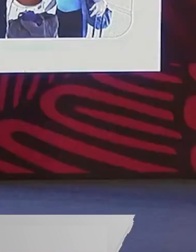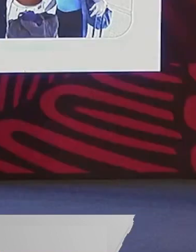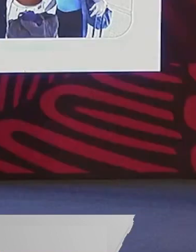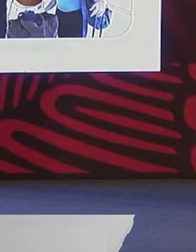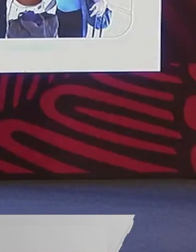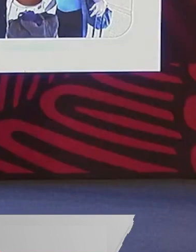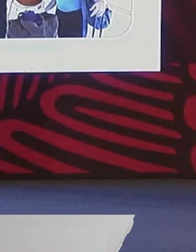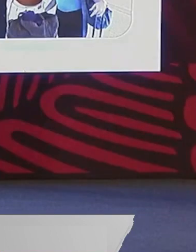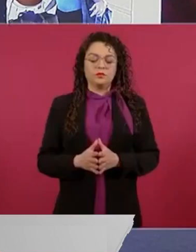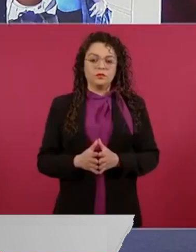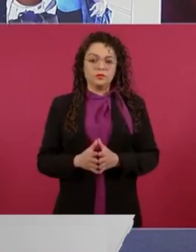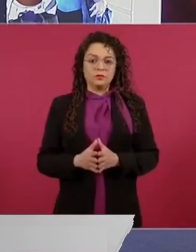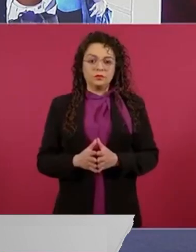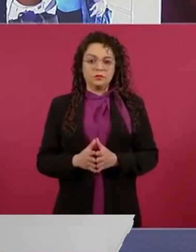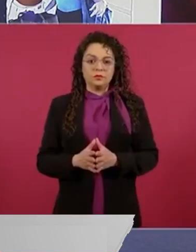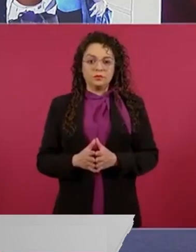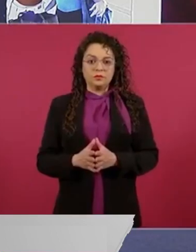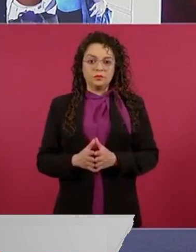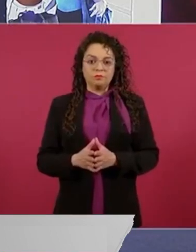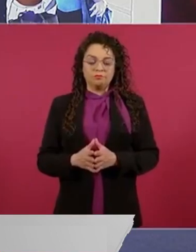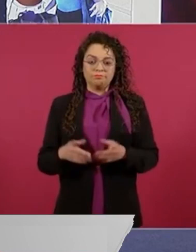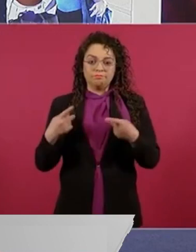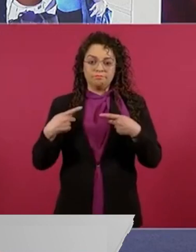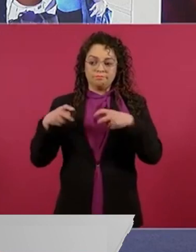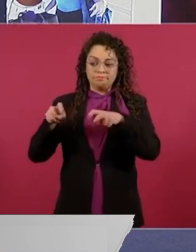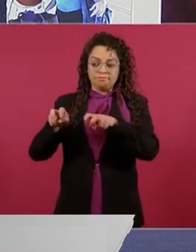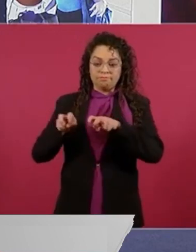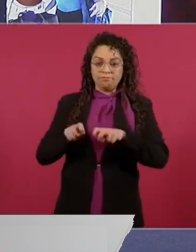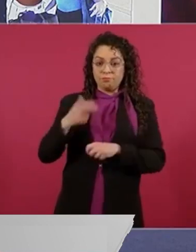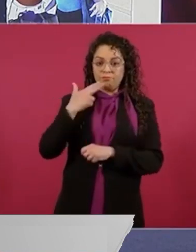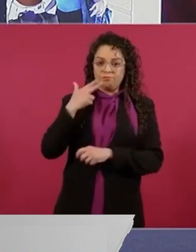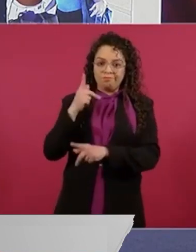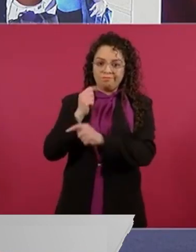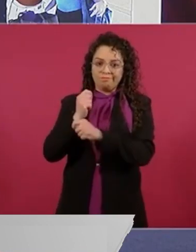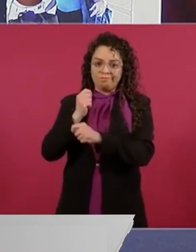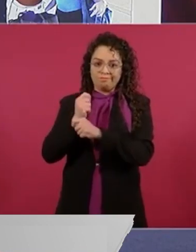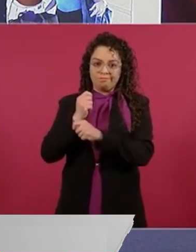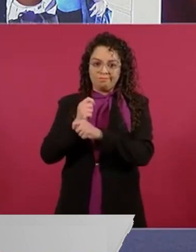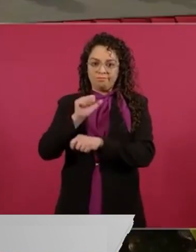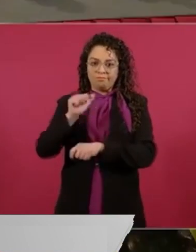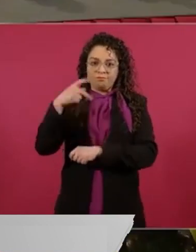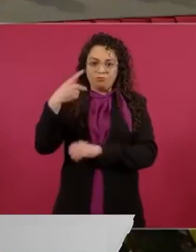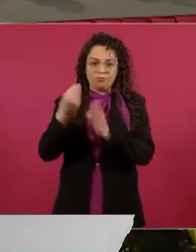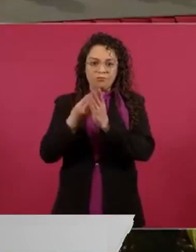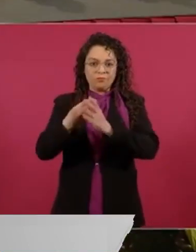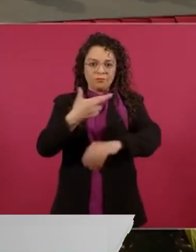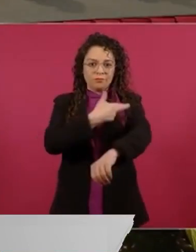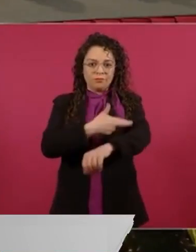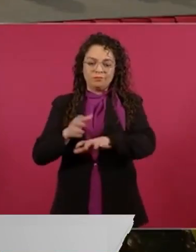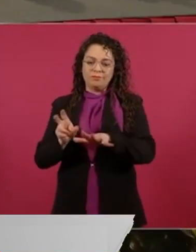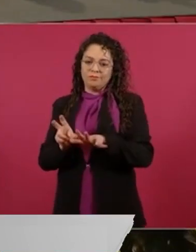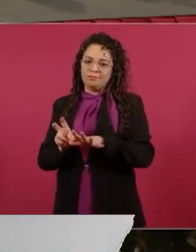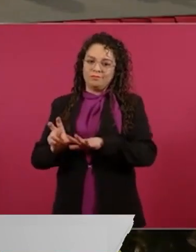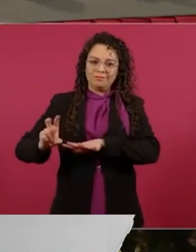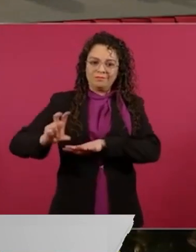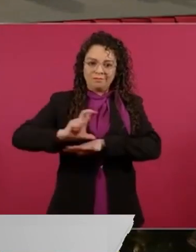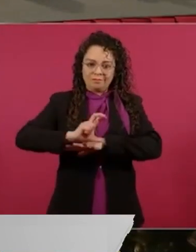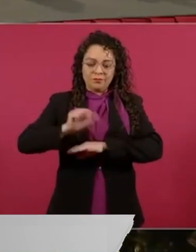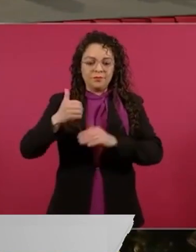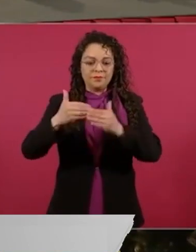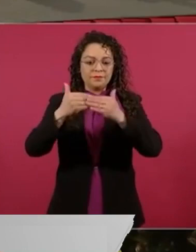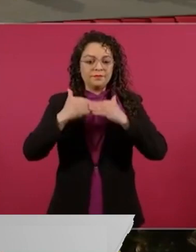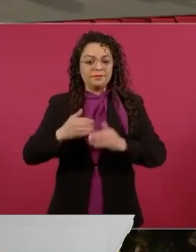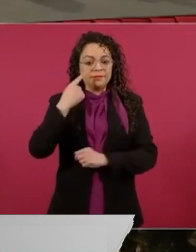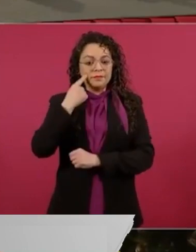el transporte de pasajeros a lo largo de toda la ruta del Tren Maya. A la siguiente, por favor. Estos son los